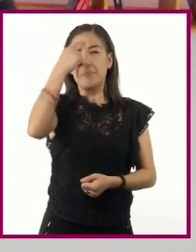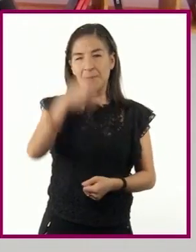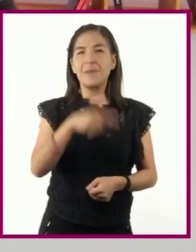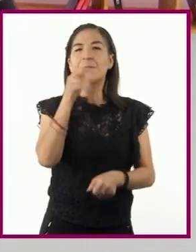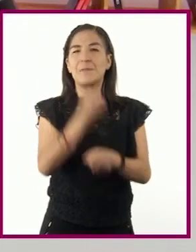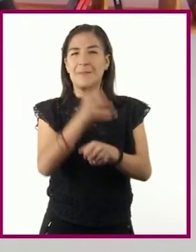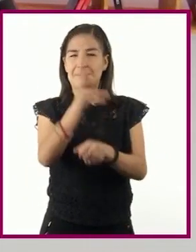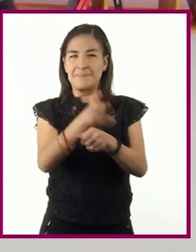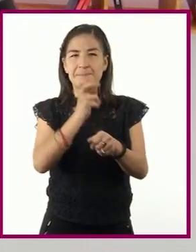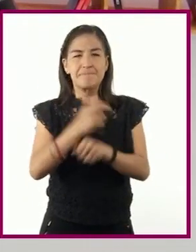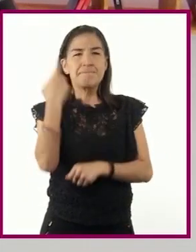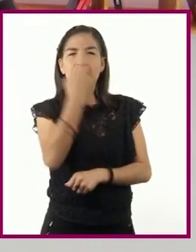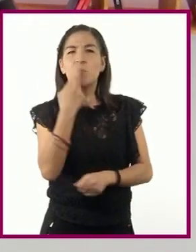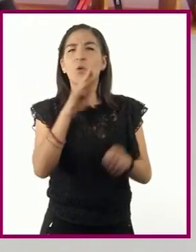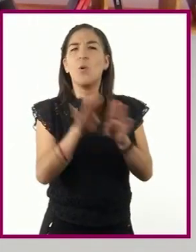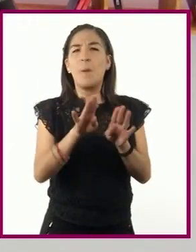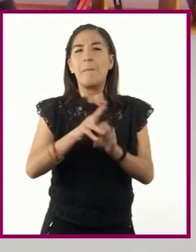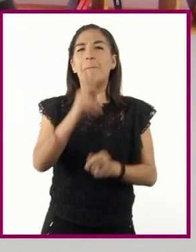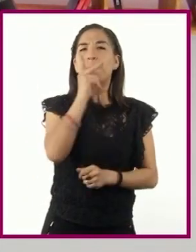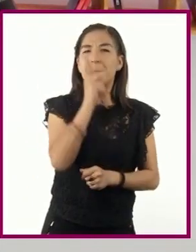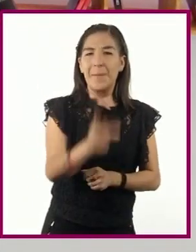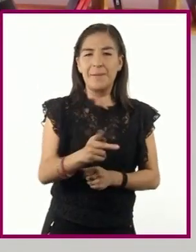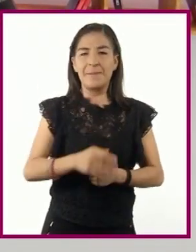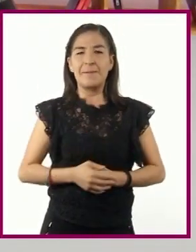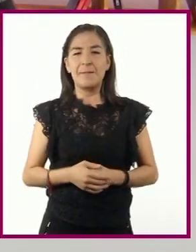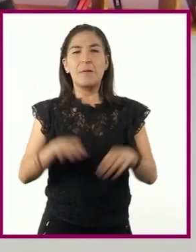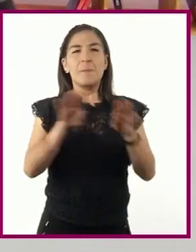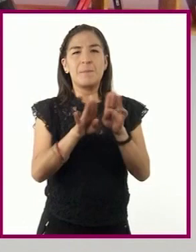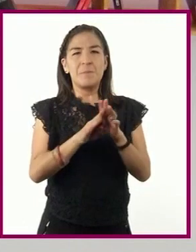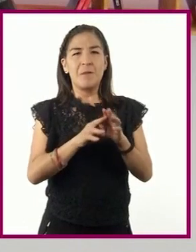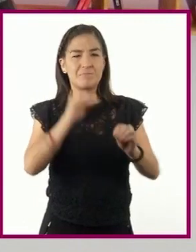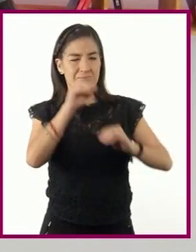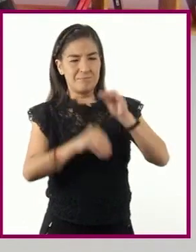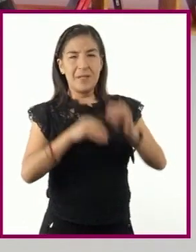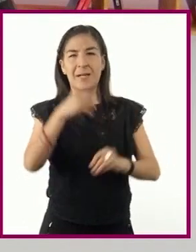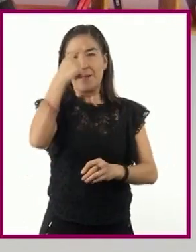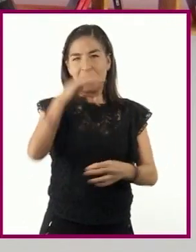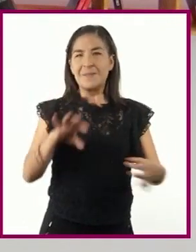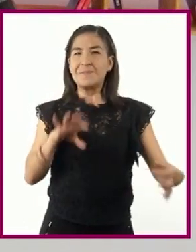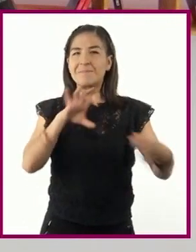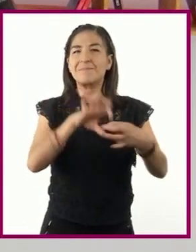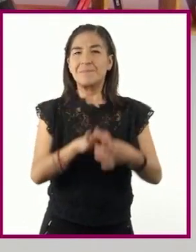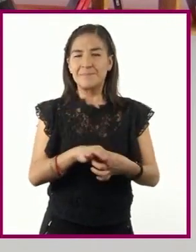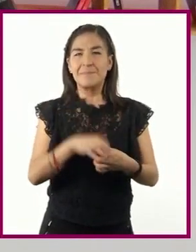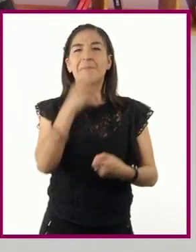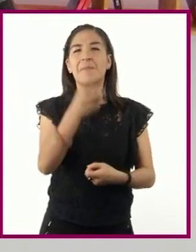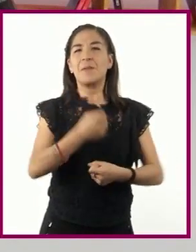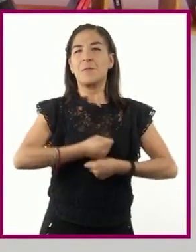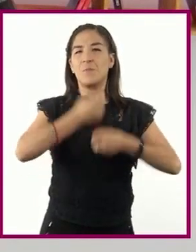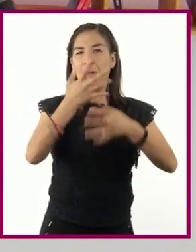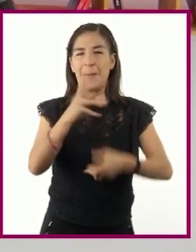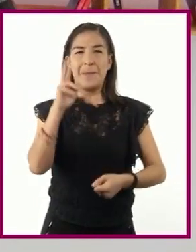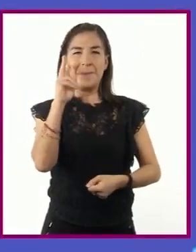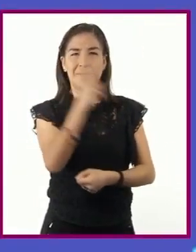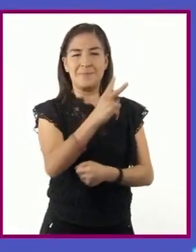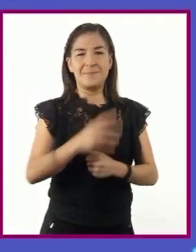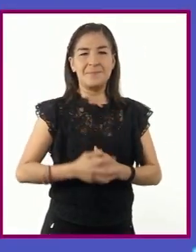invito a explorar cómo las palabras y la plástica conviven y se relacionan en un poema visual.